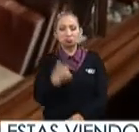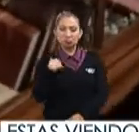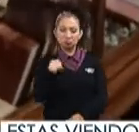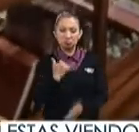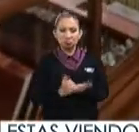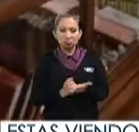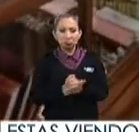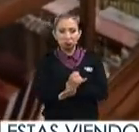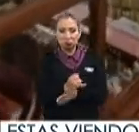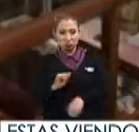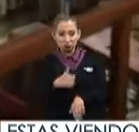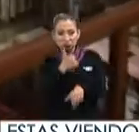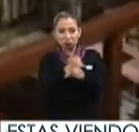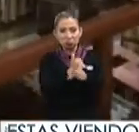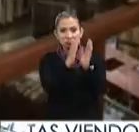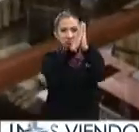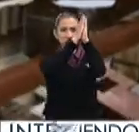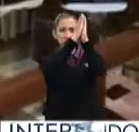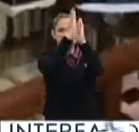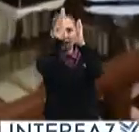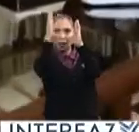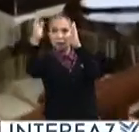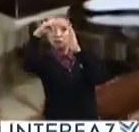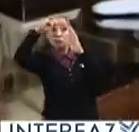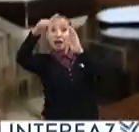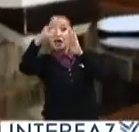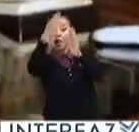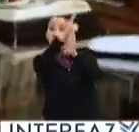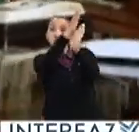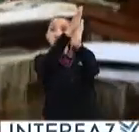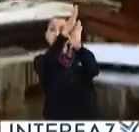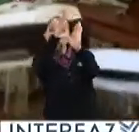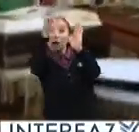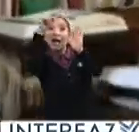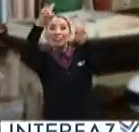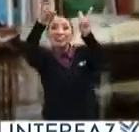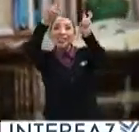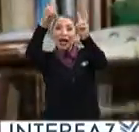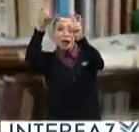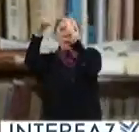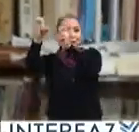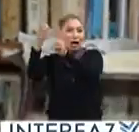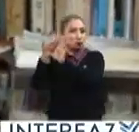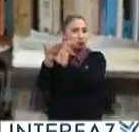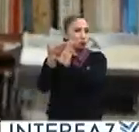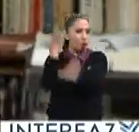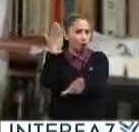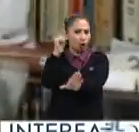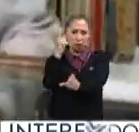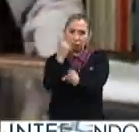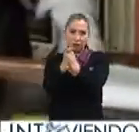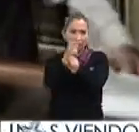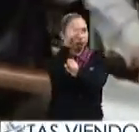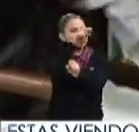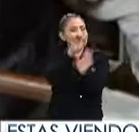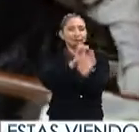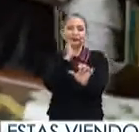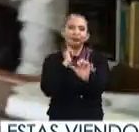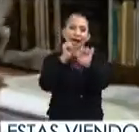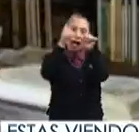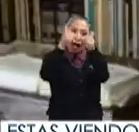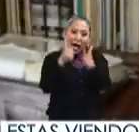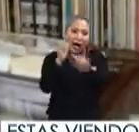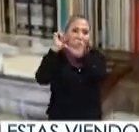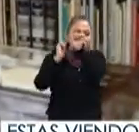decidí establecer una línea de libros sobre México, basados en temas muy primarios que son la